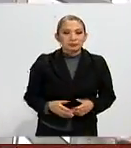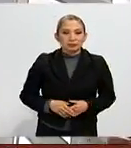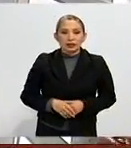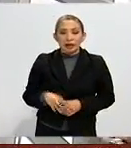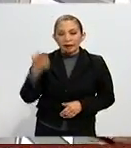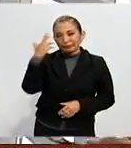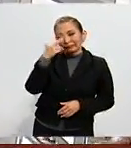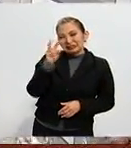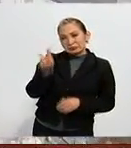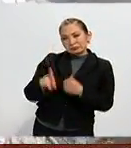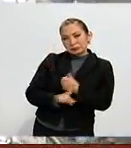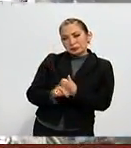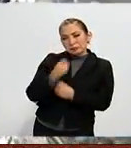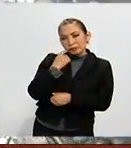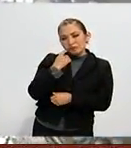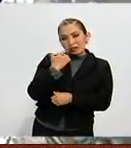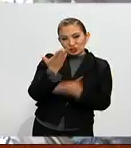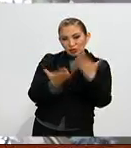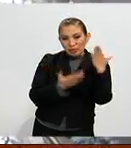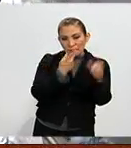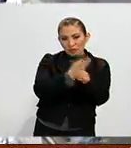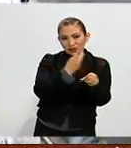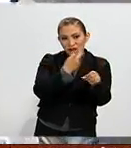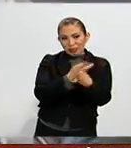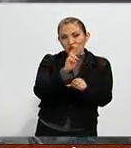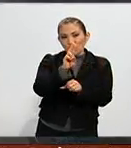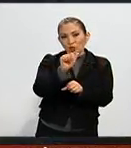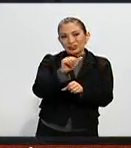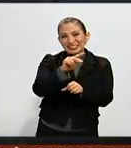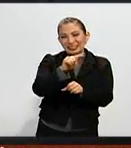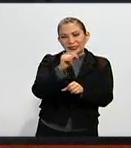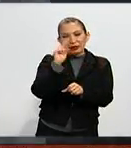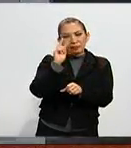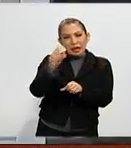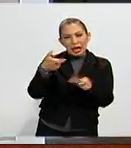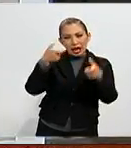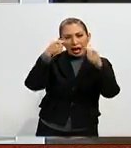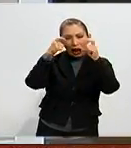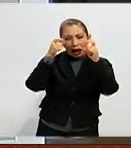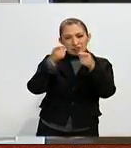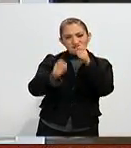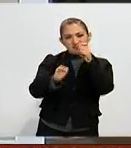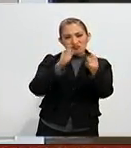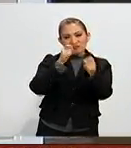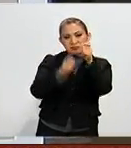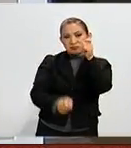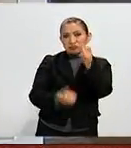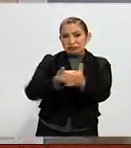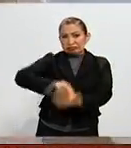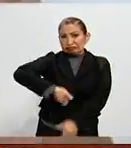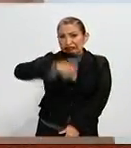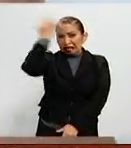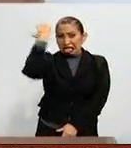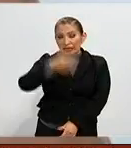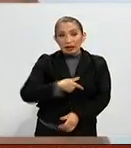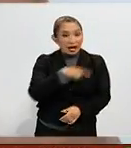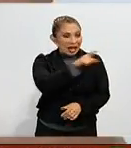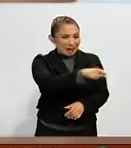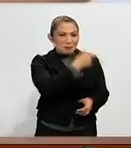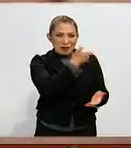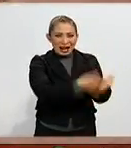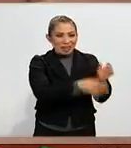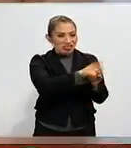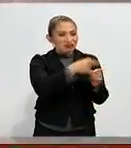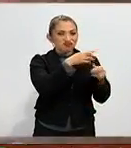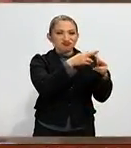Al revisar esta problemática, el estudiante de posgrado de la Unitec notó que los armazones resistentes eran extremadamente caros, mientras que los